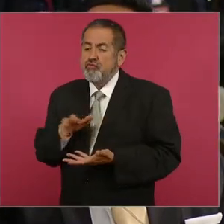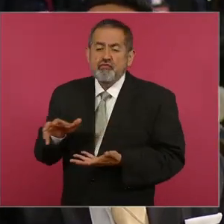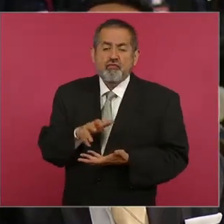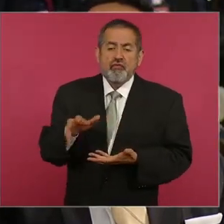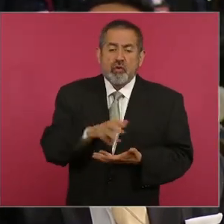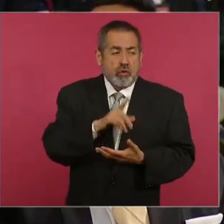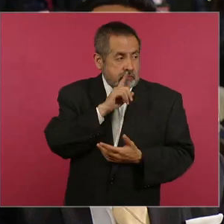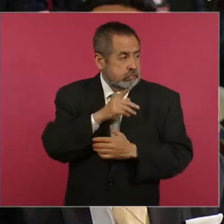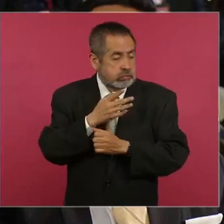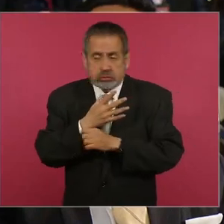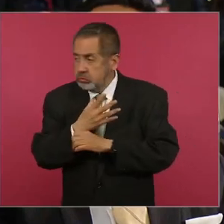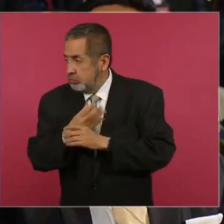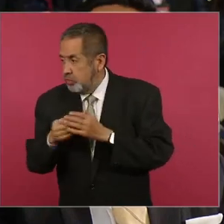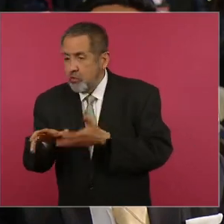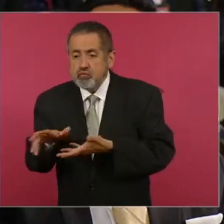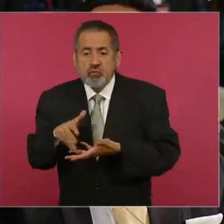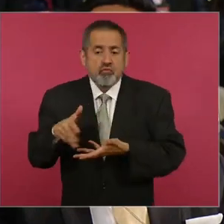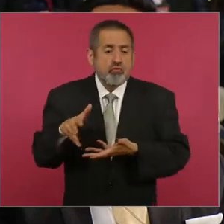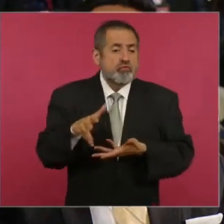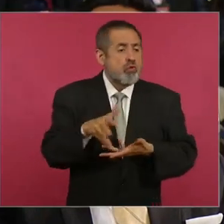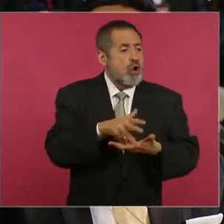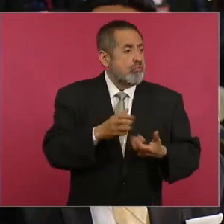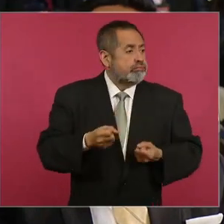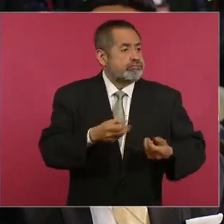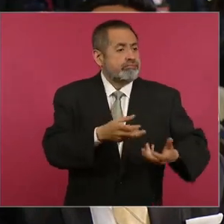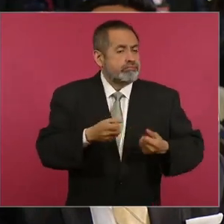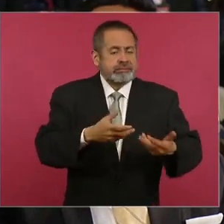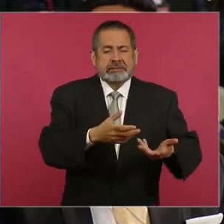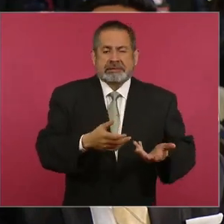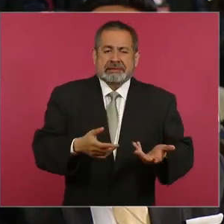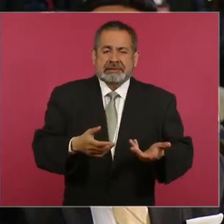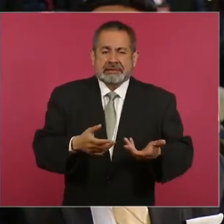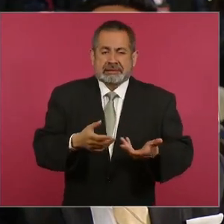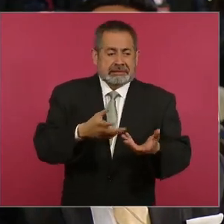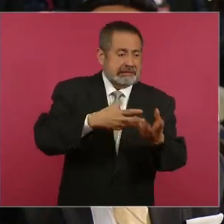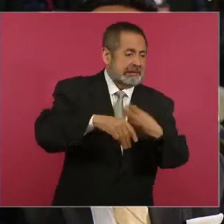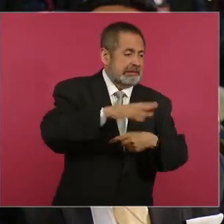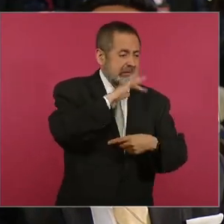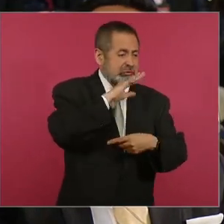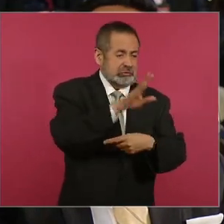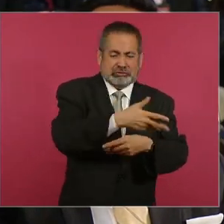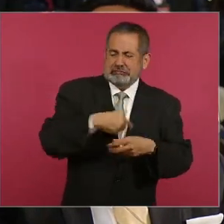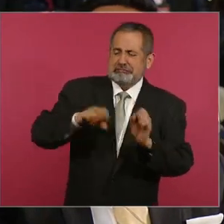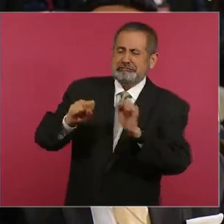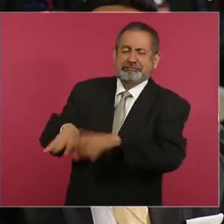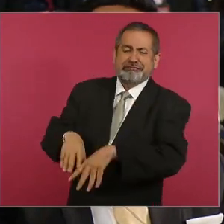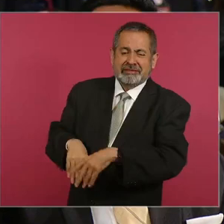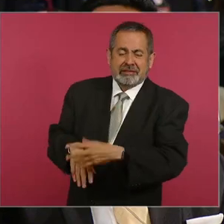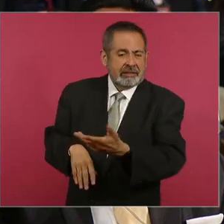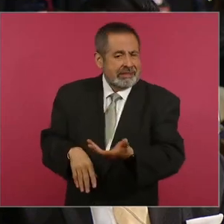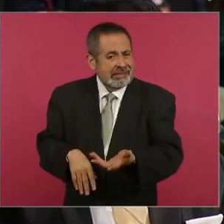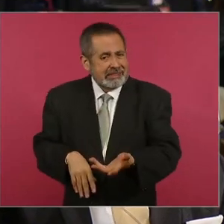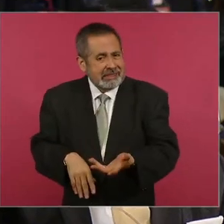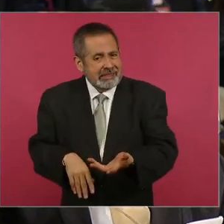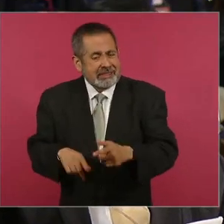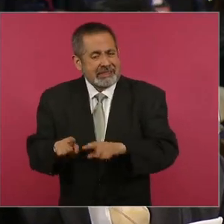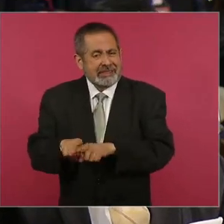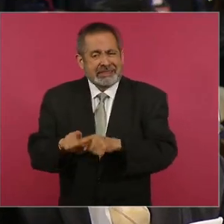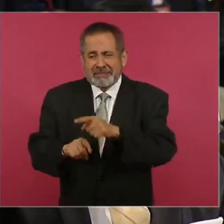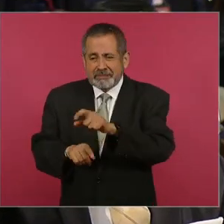tomas clandestinas y de igual manera regresando los desechos a este río, un